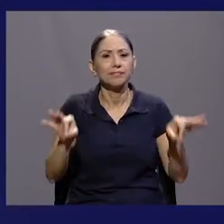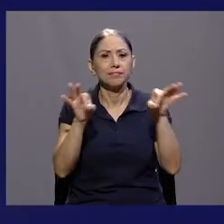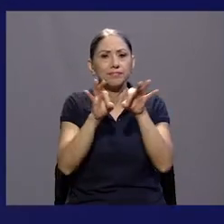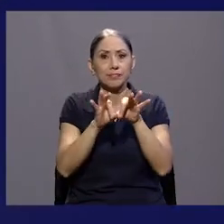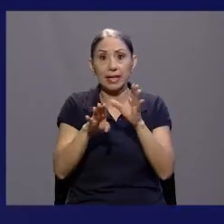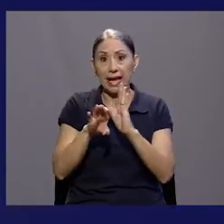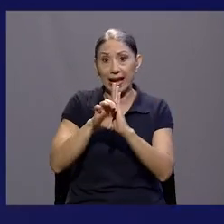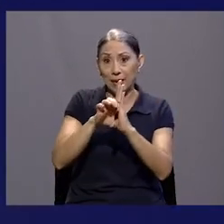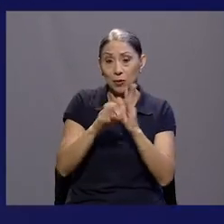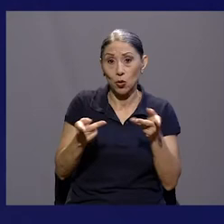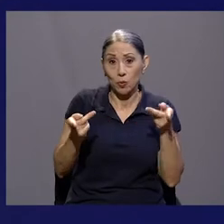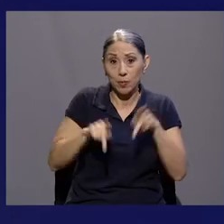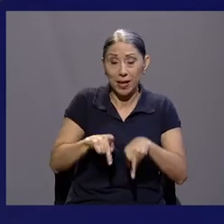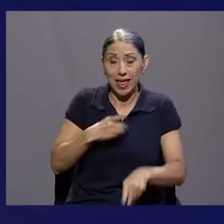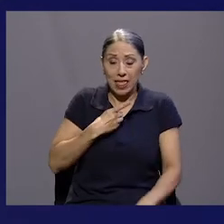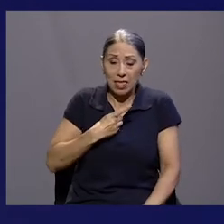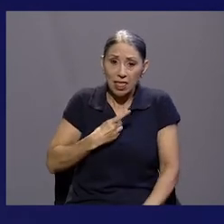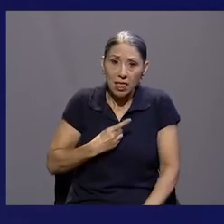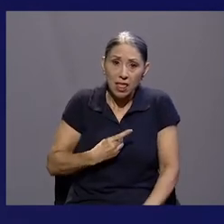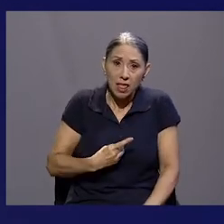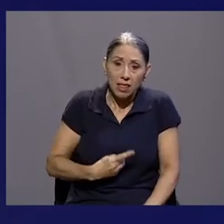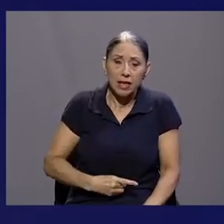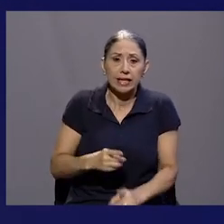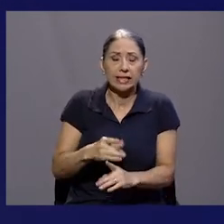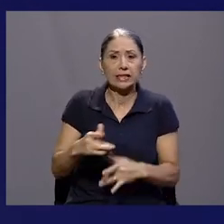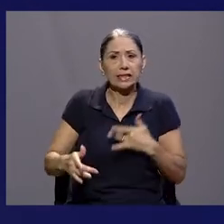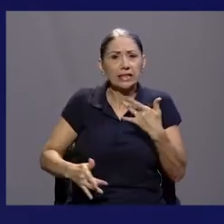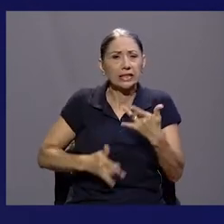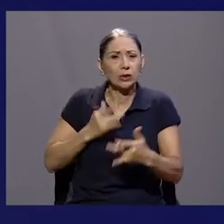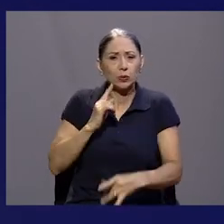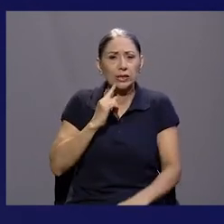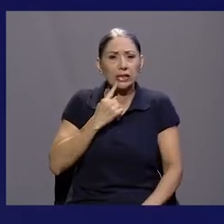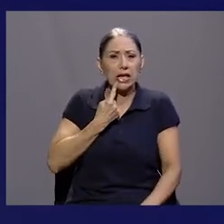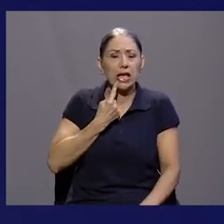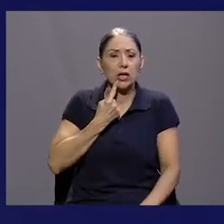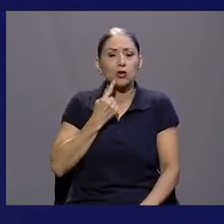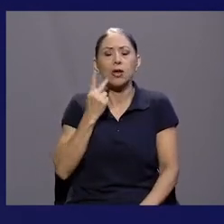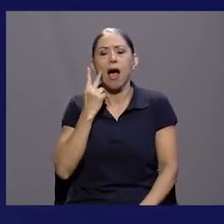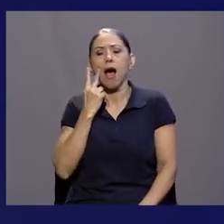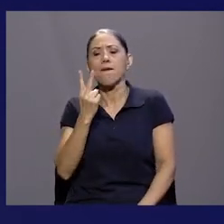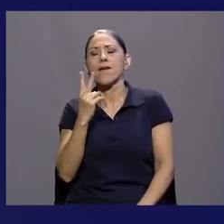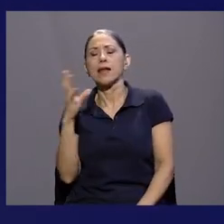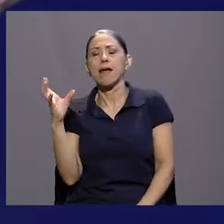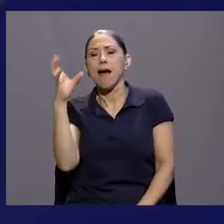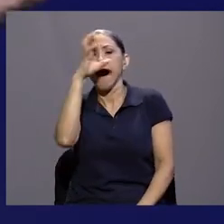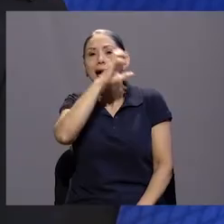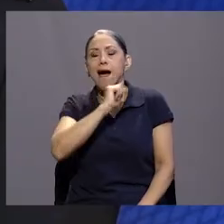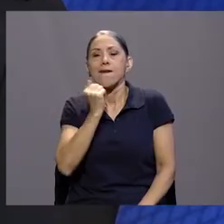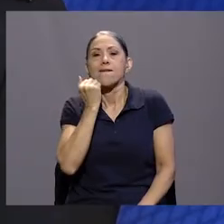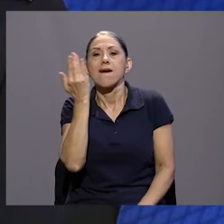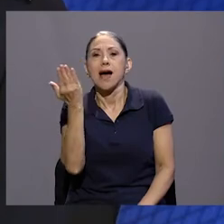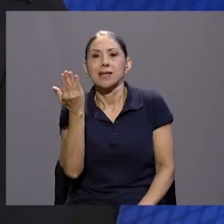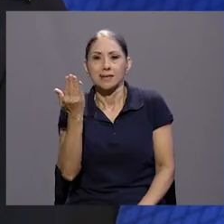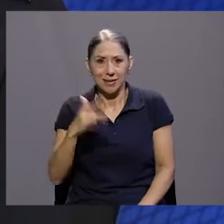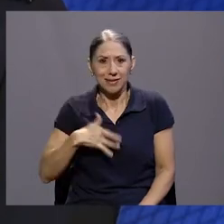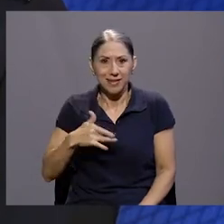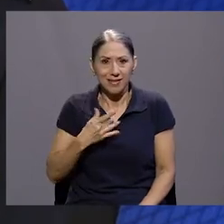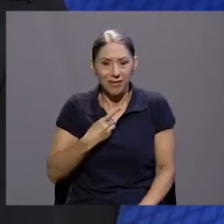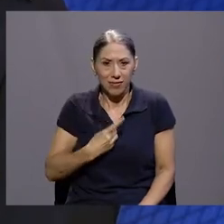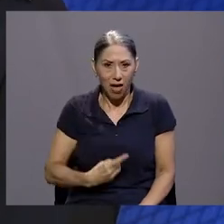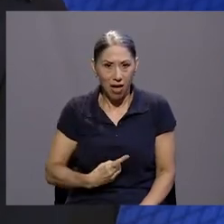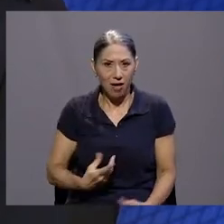es que en el caso de la depresión ya los síntomas son tan serios que uno más fácilmente puede reconocer que tiene un problema de salud